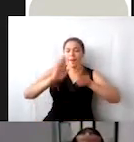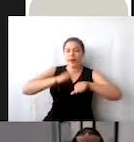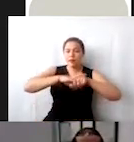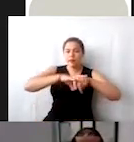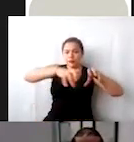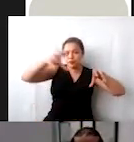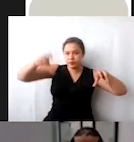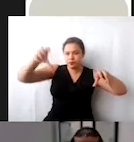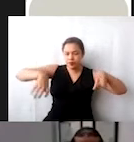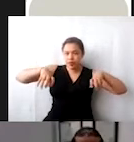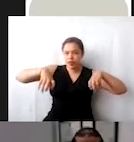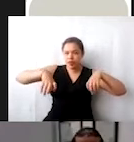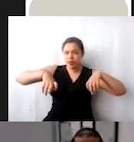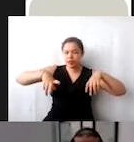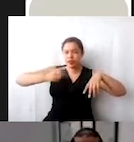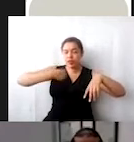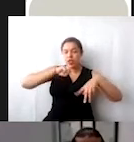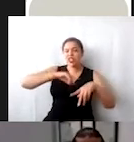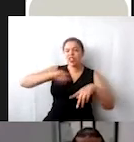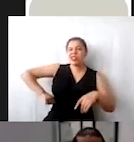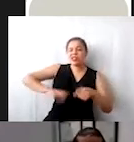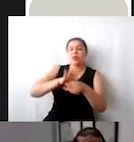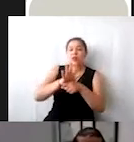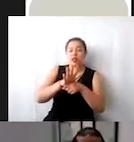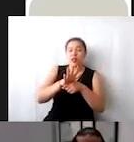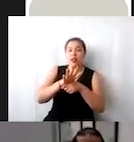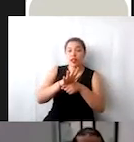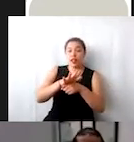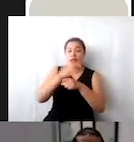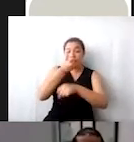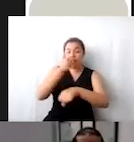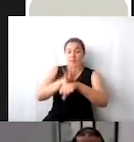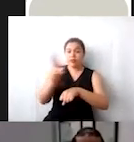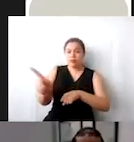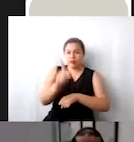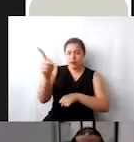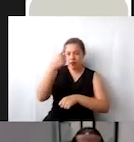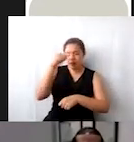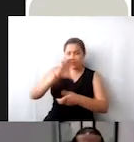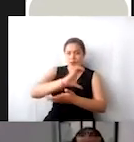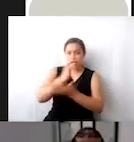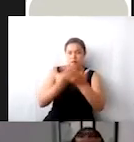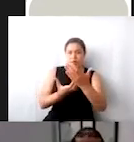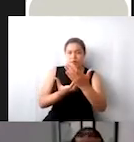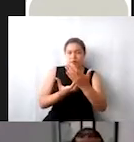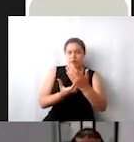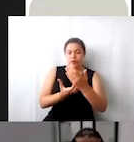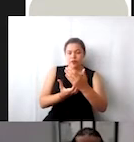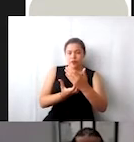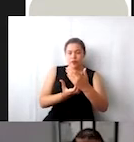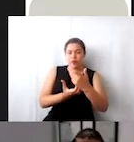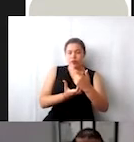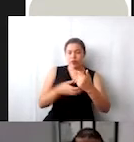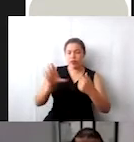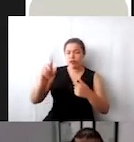artículo, pero básicamente lo que nos interesa es que estaba impedida la administración pública para contratar con los contribuyentes que no estuvieran